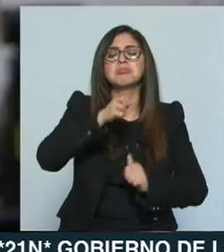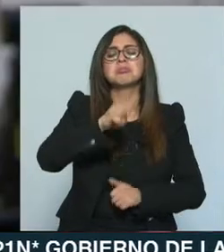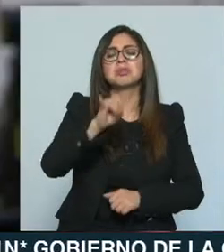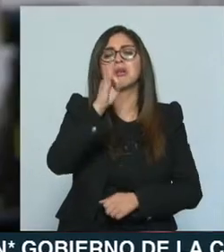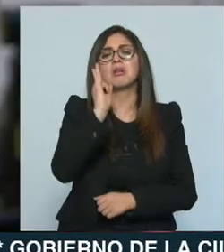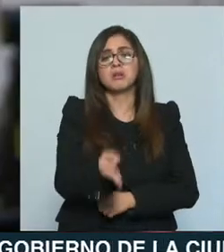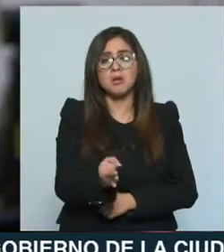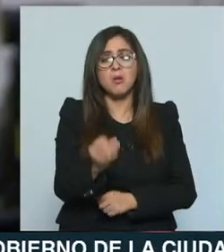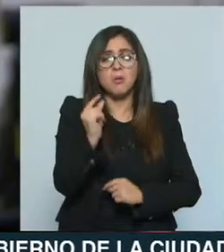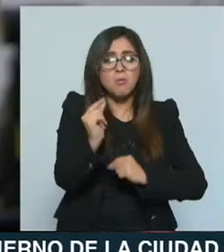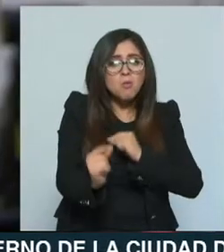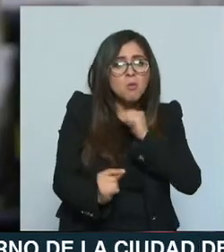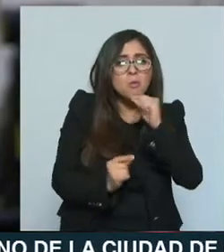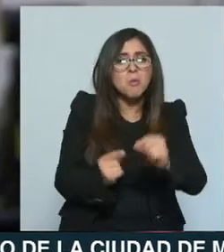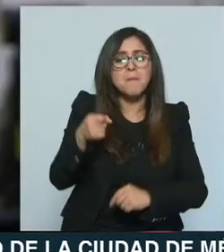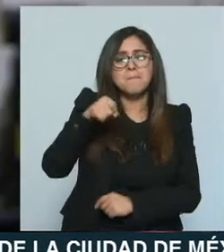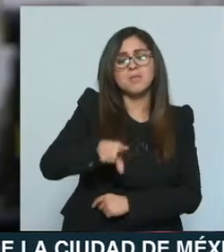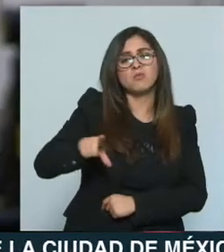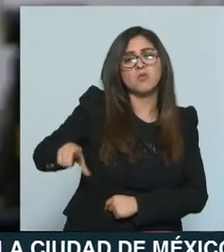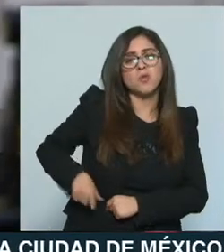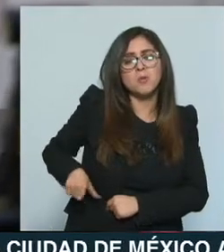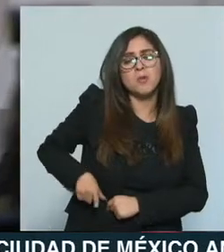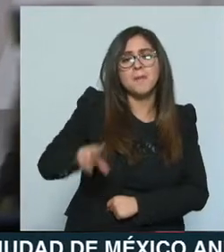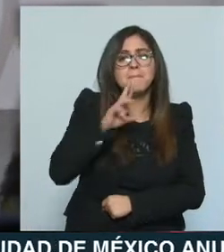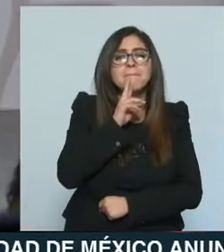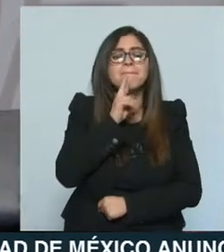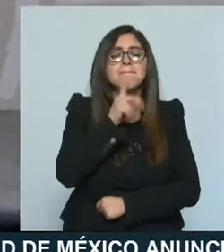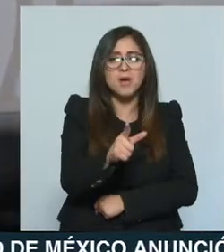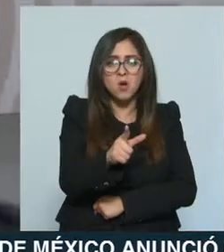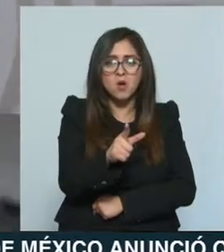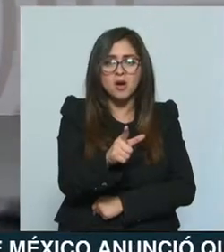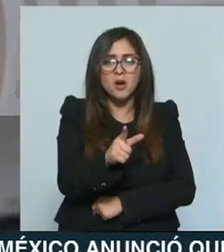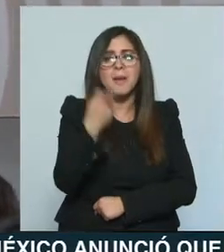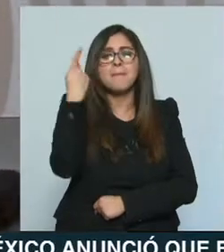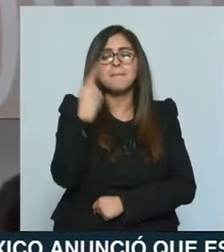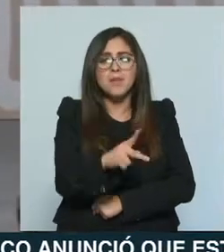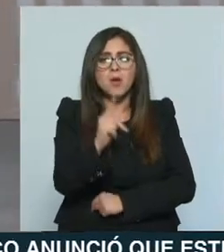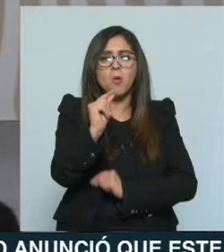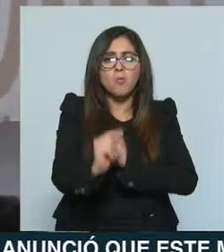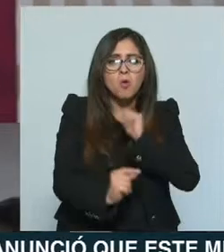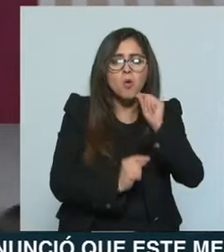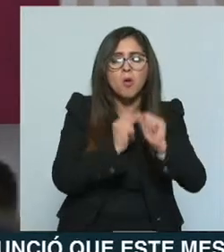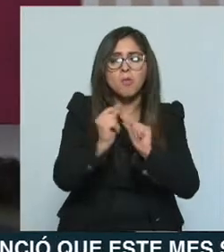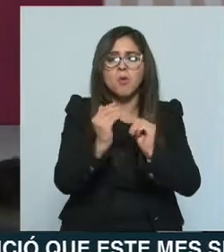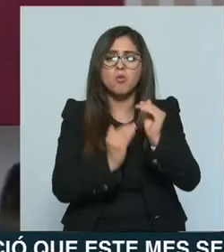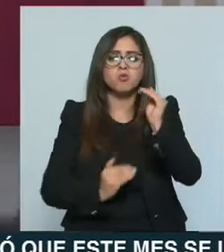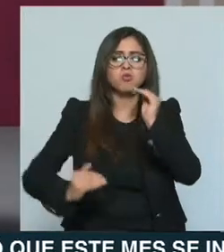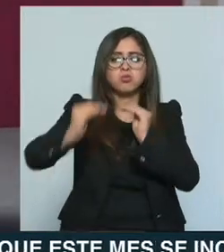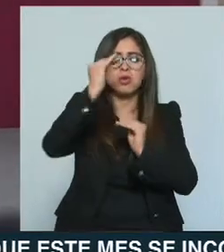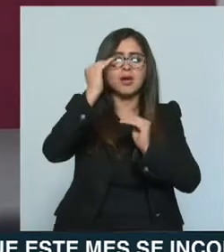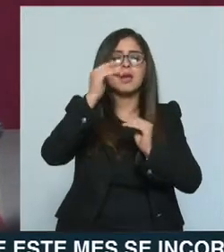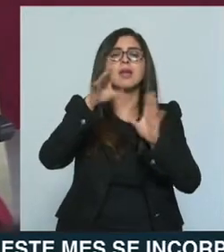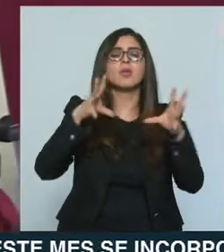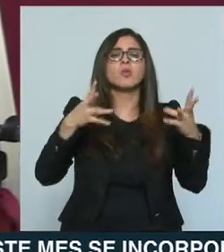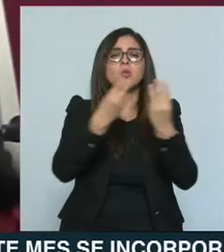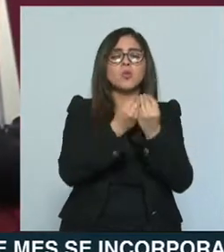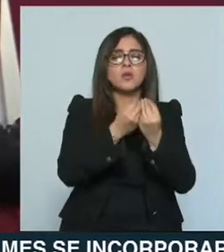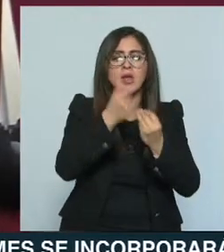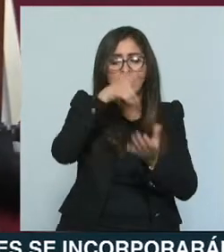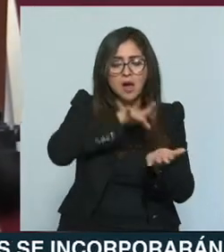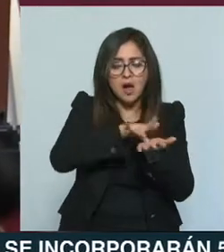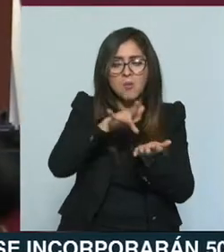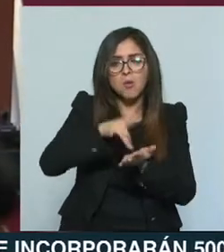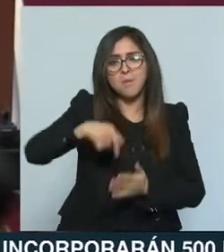en nuestros gobiernos municipales, estatales, pero también que como oposición a nivel nacional le sirvamos a